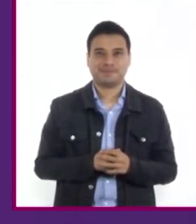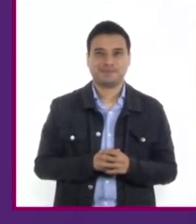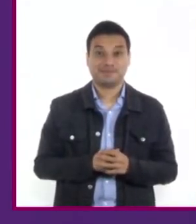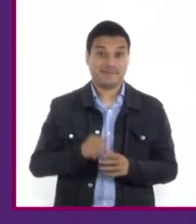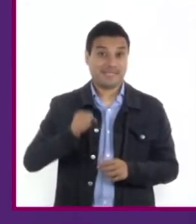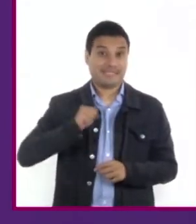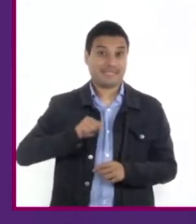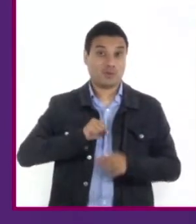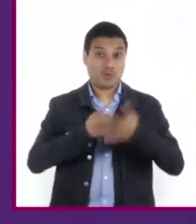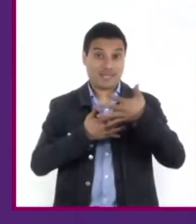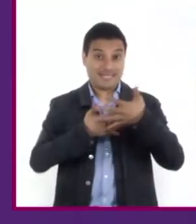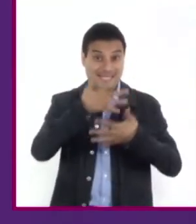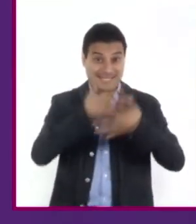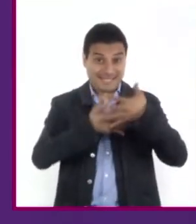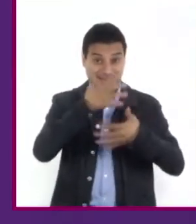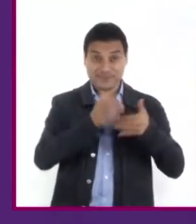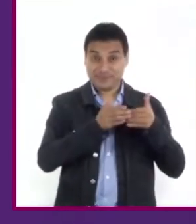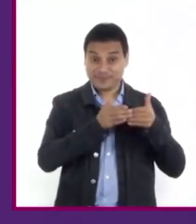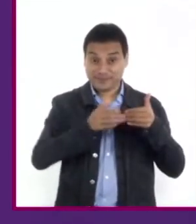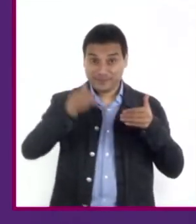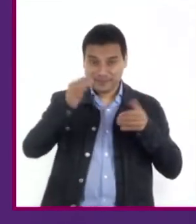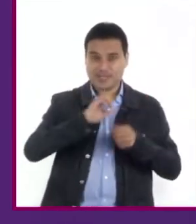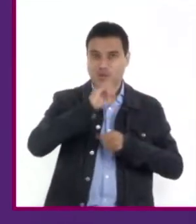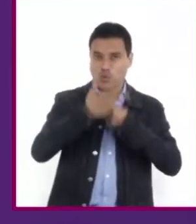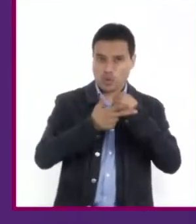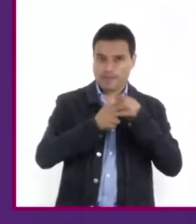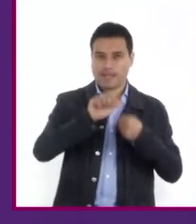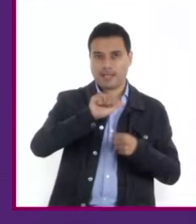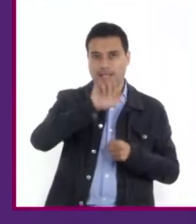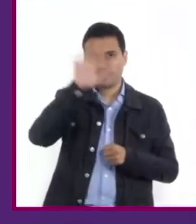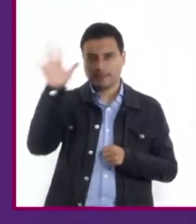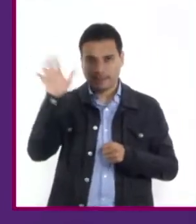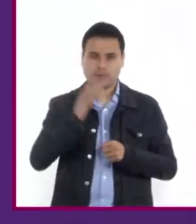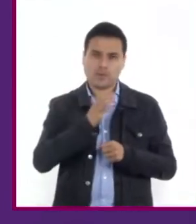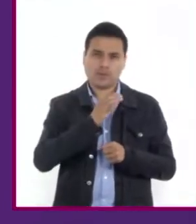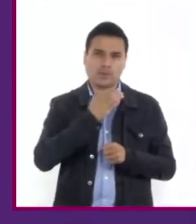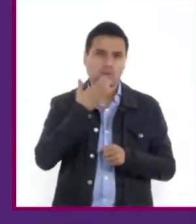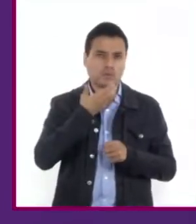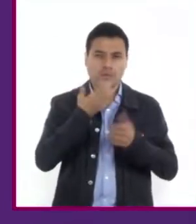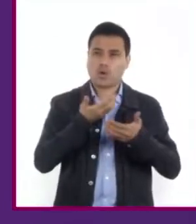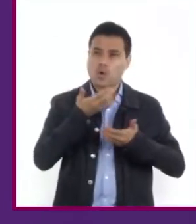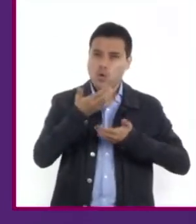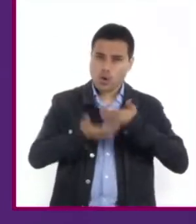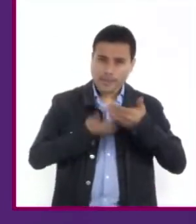En el siglo XV, el comercio entre Europa y Asia fue una actividad